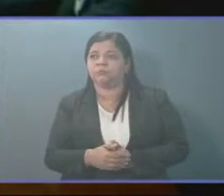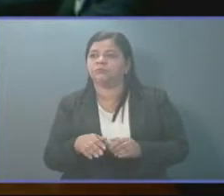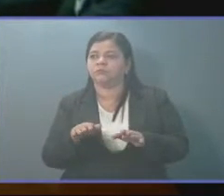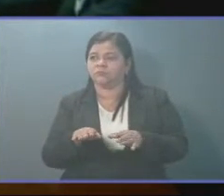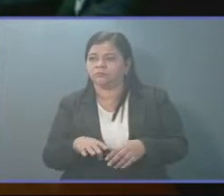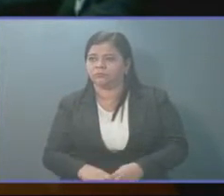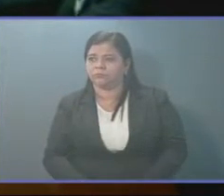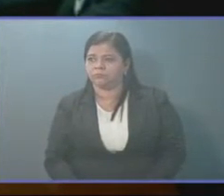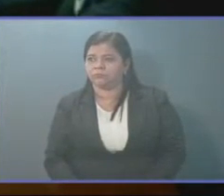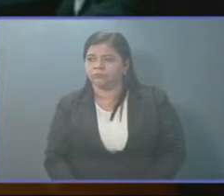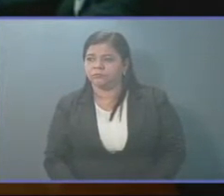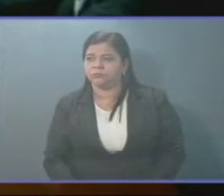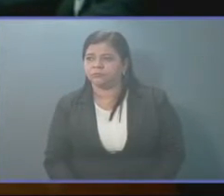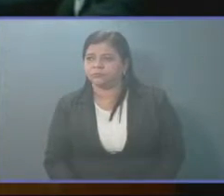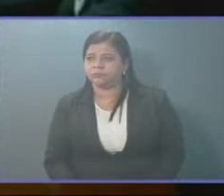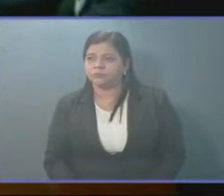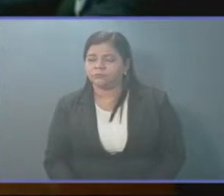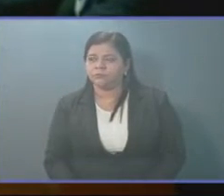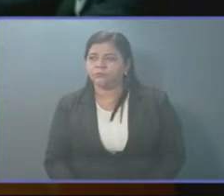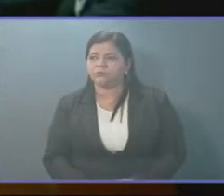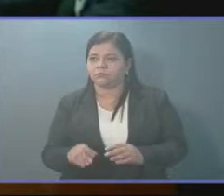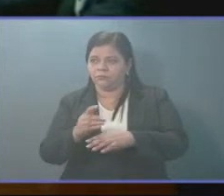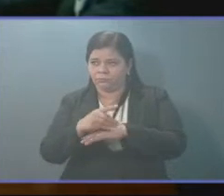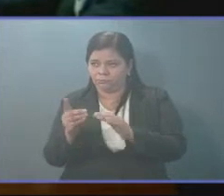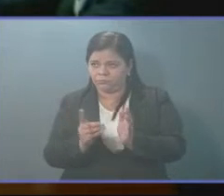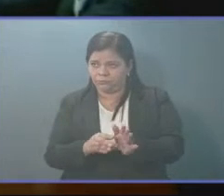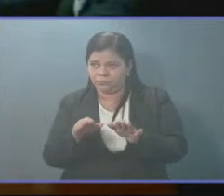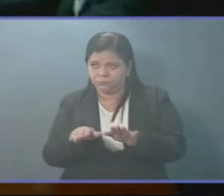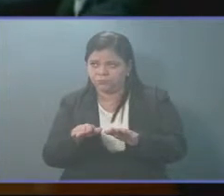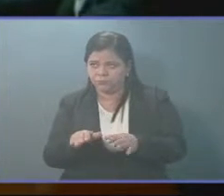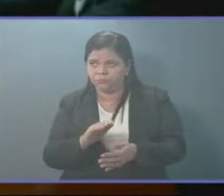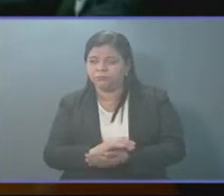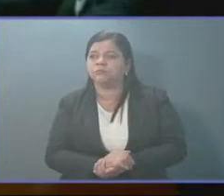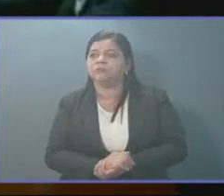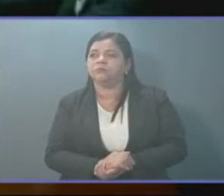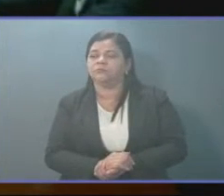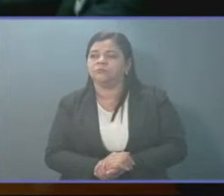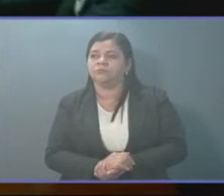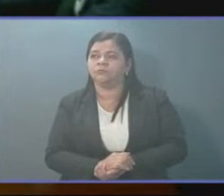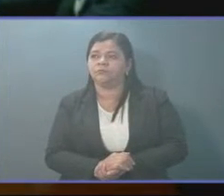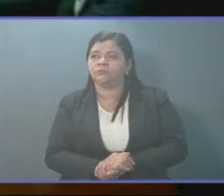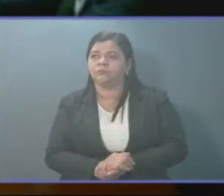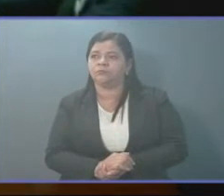solamente. Muy bien, gracias diputada, sin duda